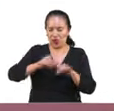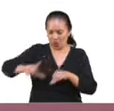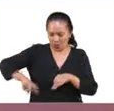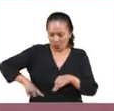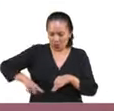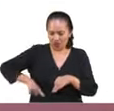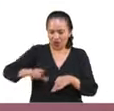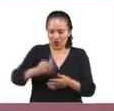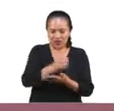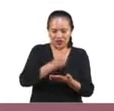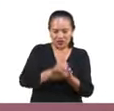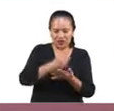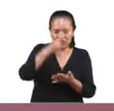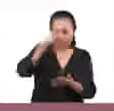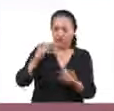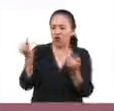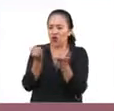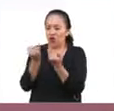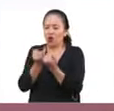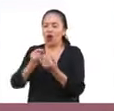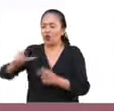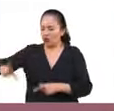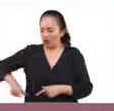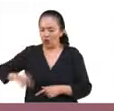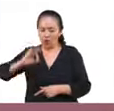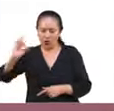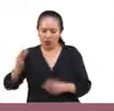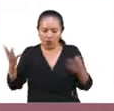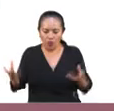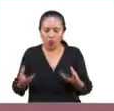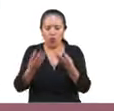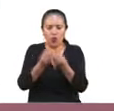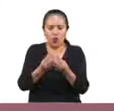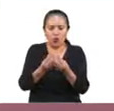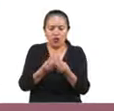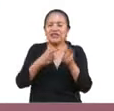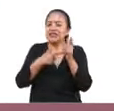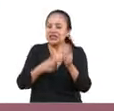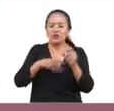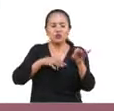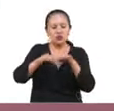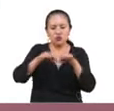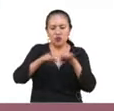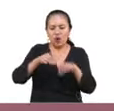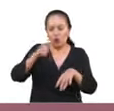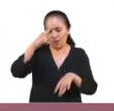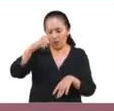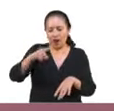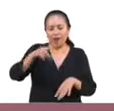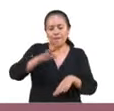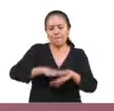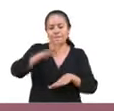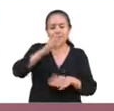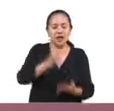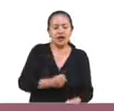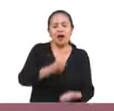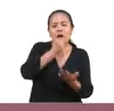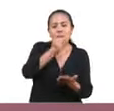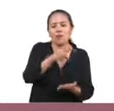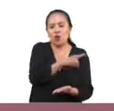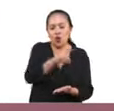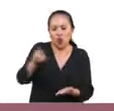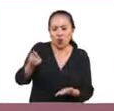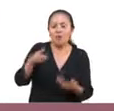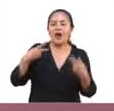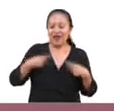nos permite proyectar a futuro la posibilidad de generar mayores apoyos para diversas ramas del